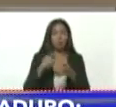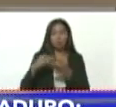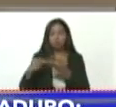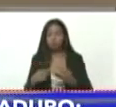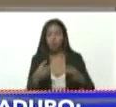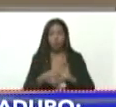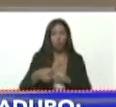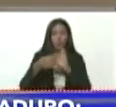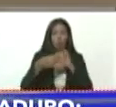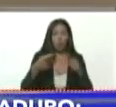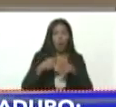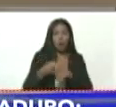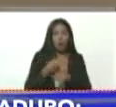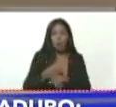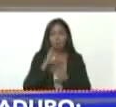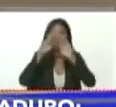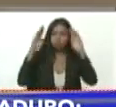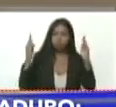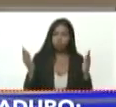mundo.